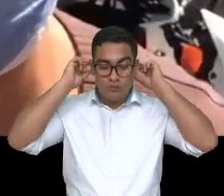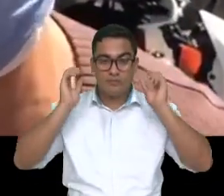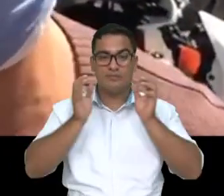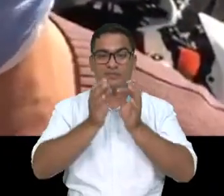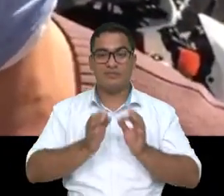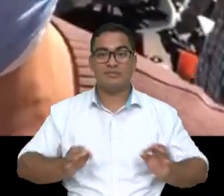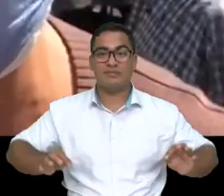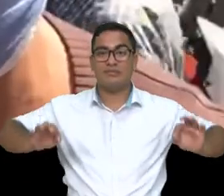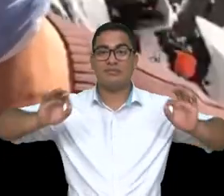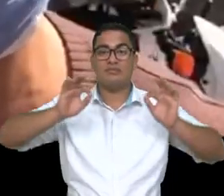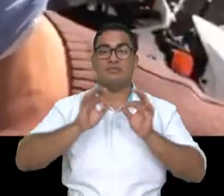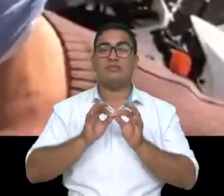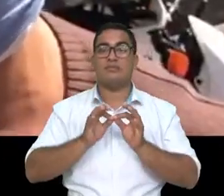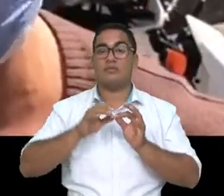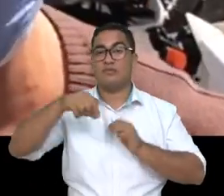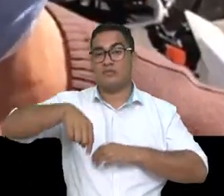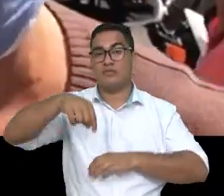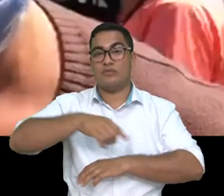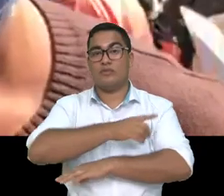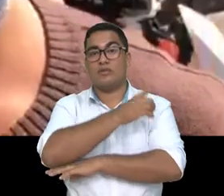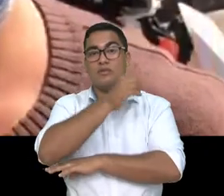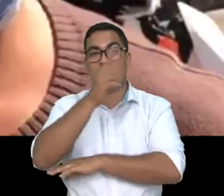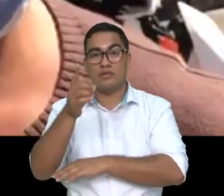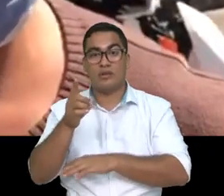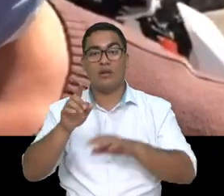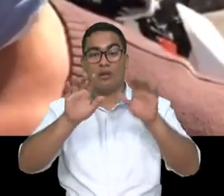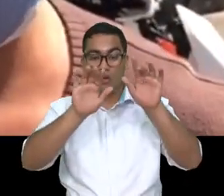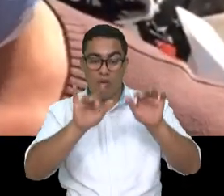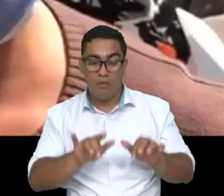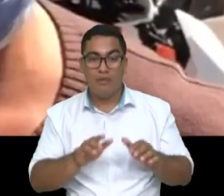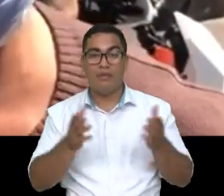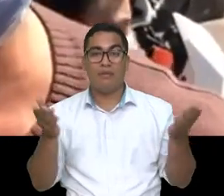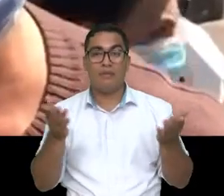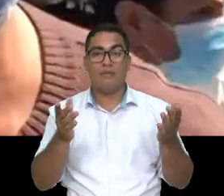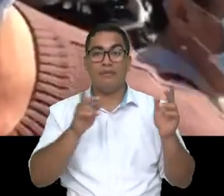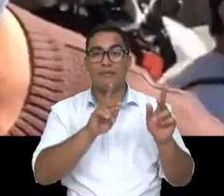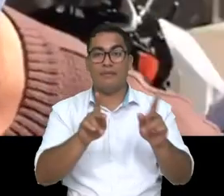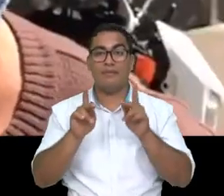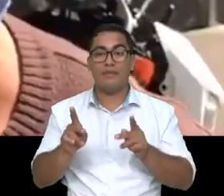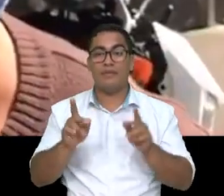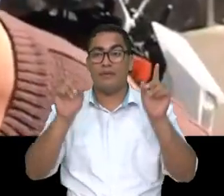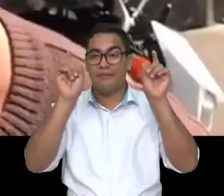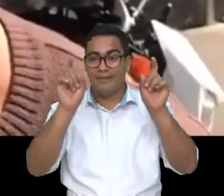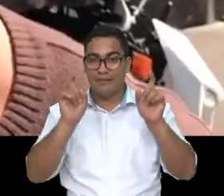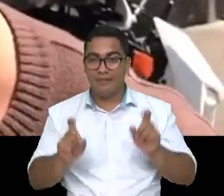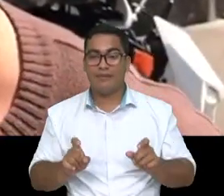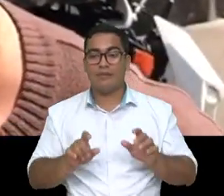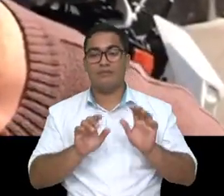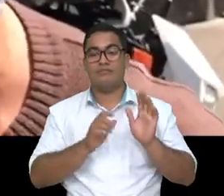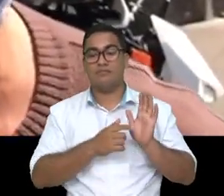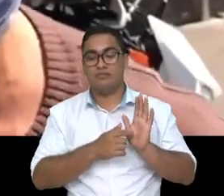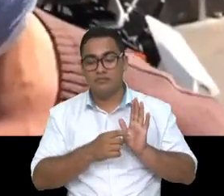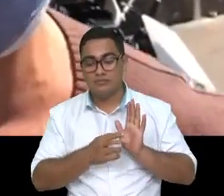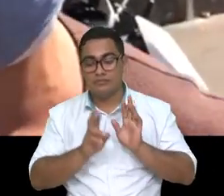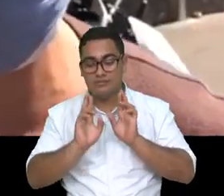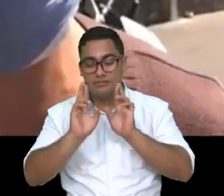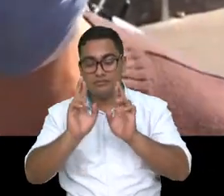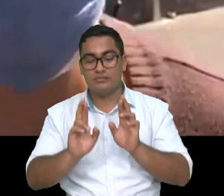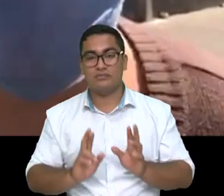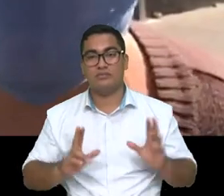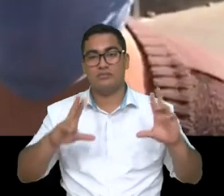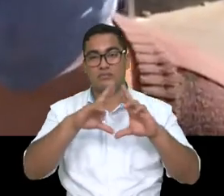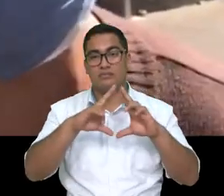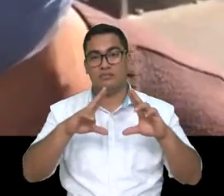página Patria Hoy actualizó una serie de preguntas. Compatriotas, respondamos esas preguntas. La página Patria no la